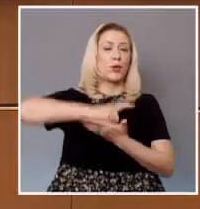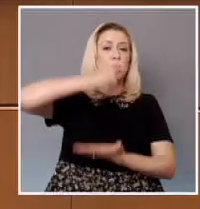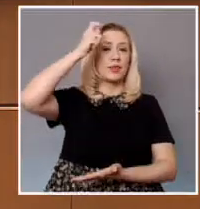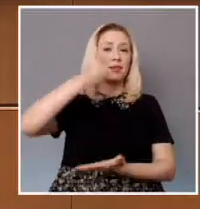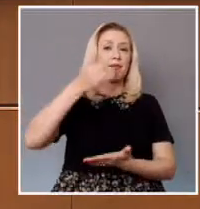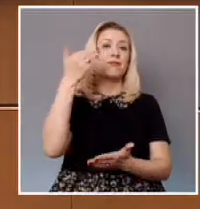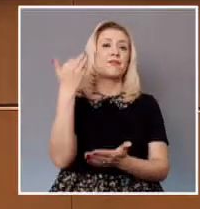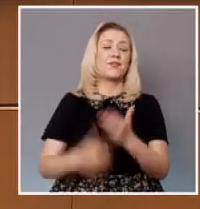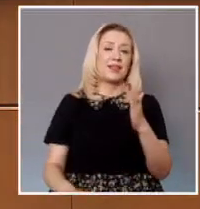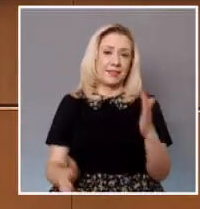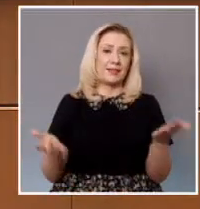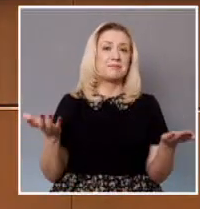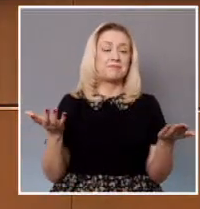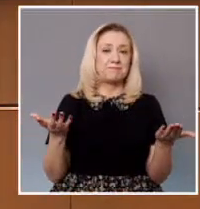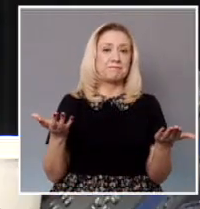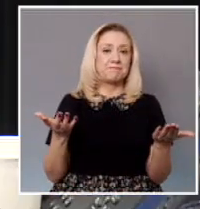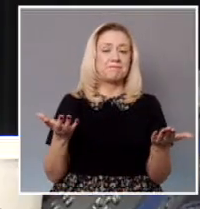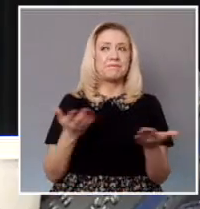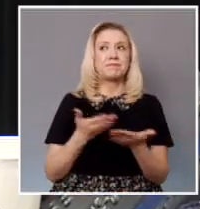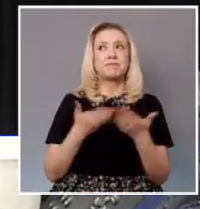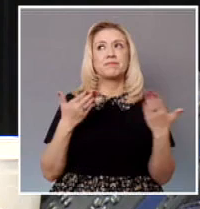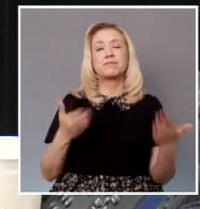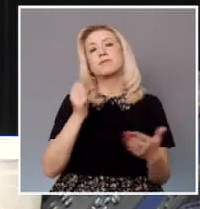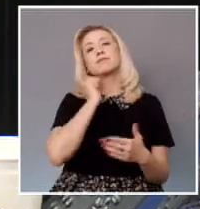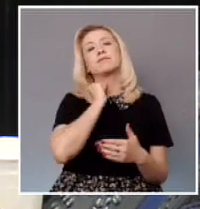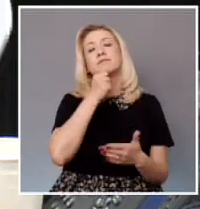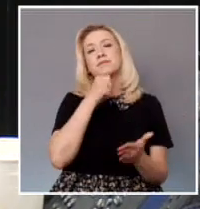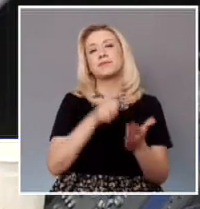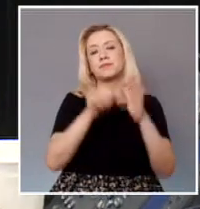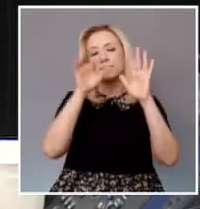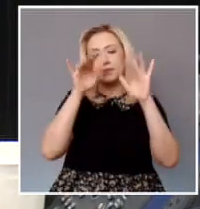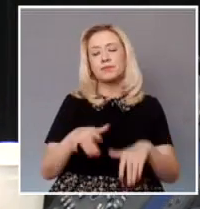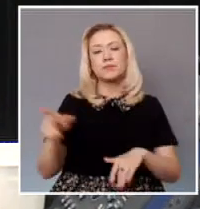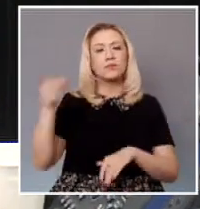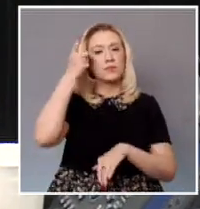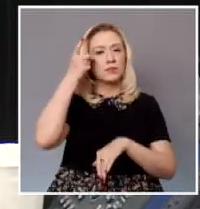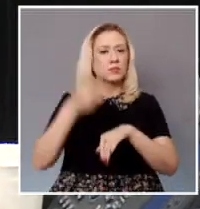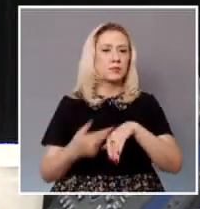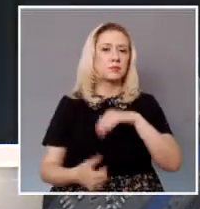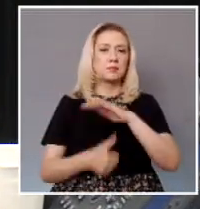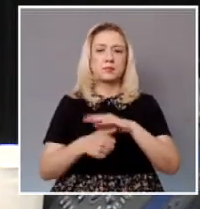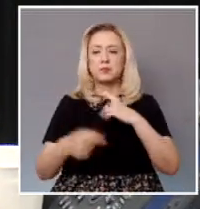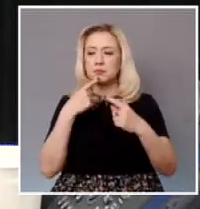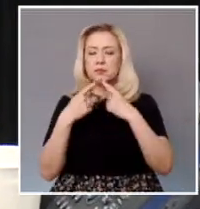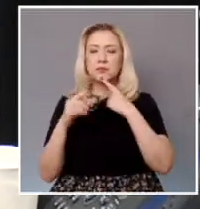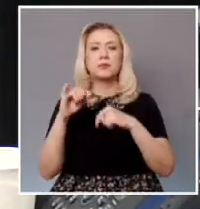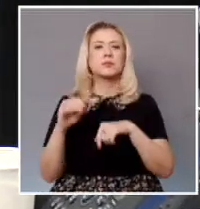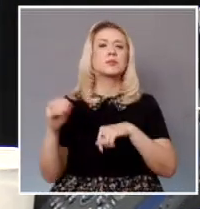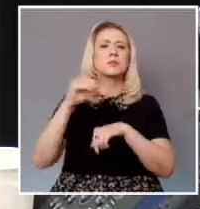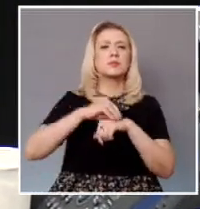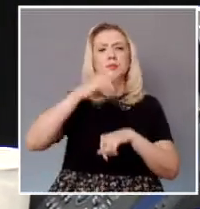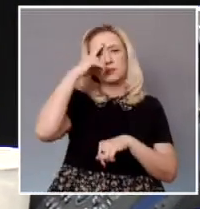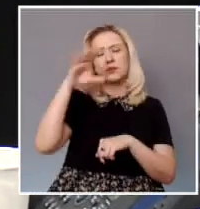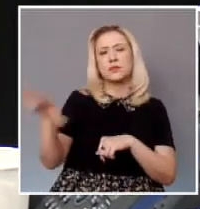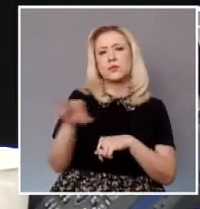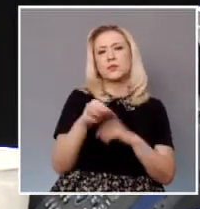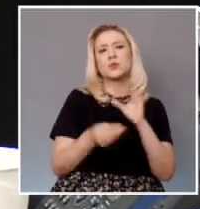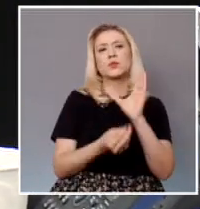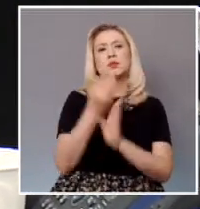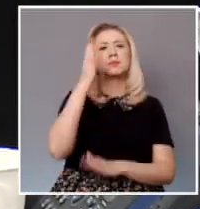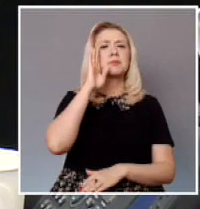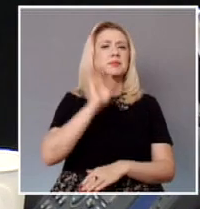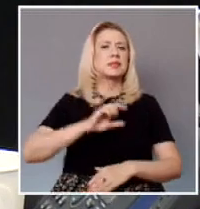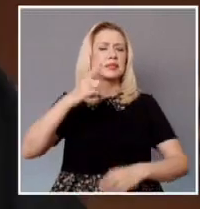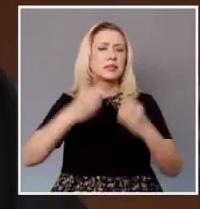El Pleno del Senado emitió un acuerdo de la mesa directiva por el que se establece el procedimiento para la elección de una ministra o ministro de la